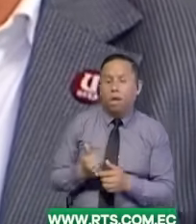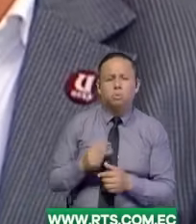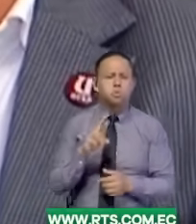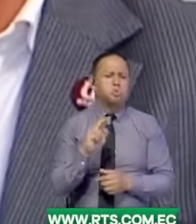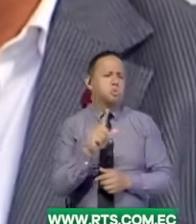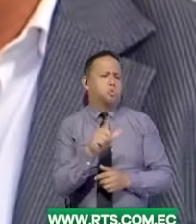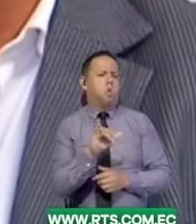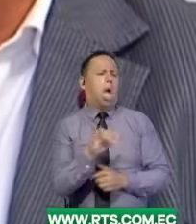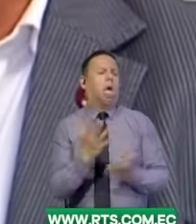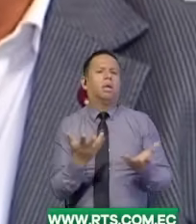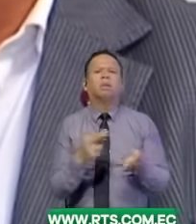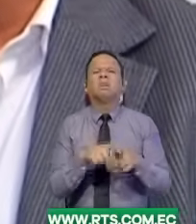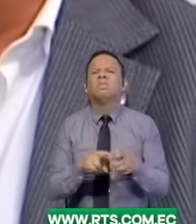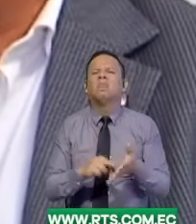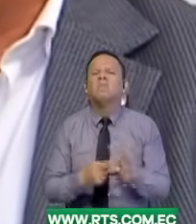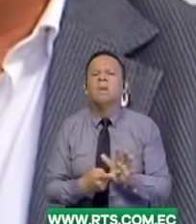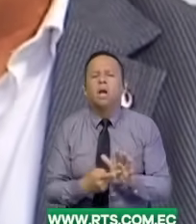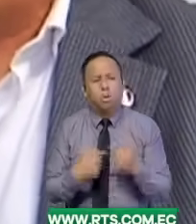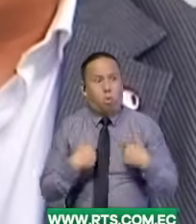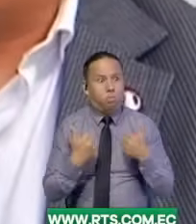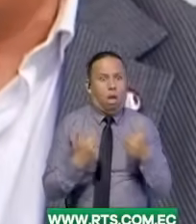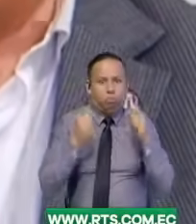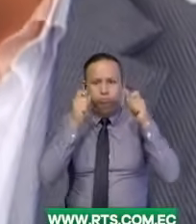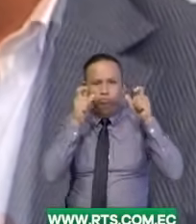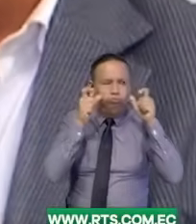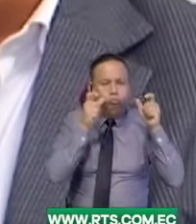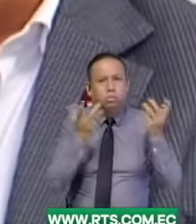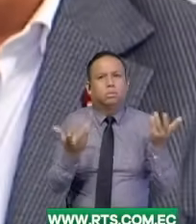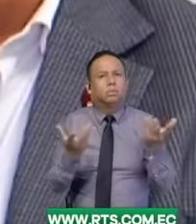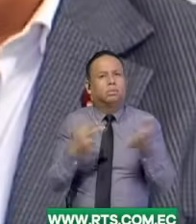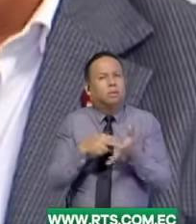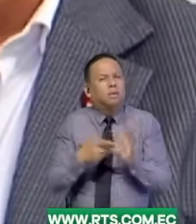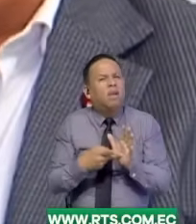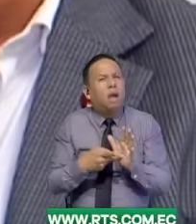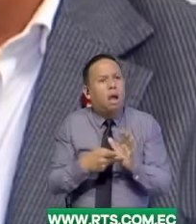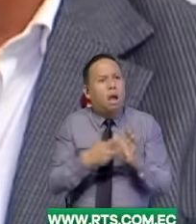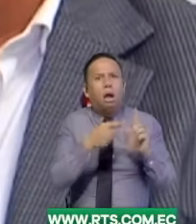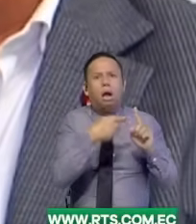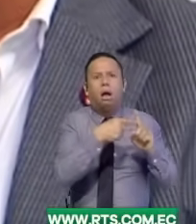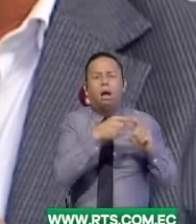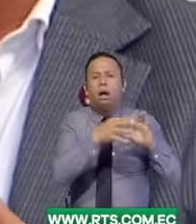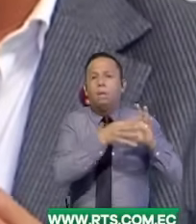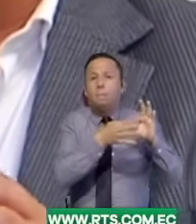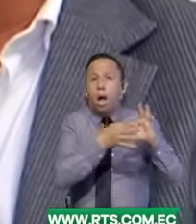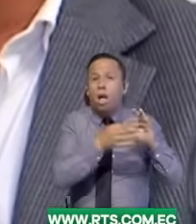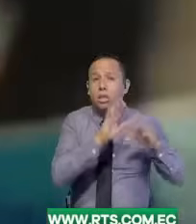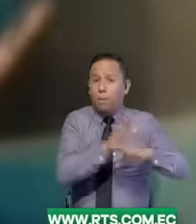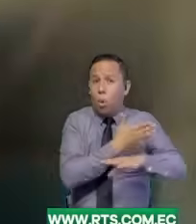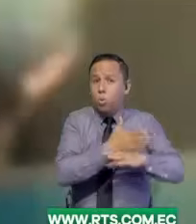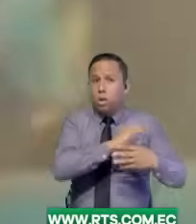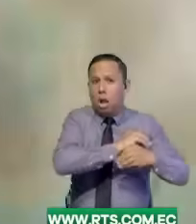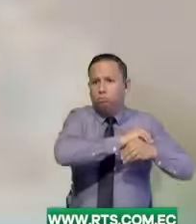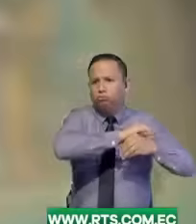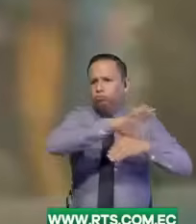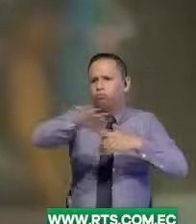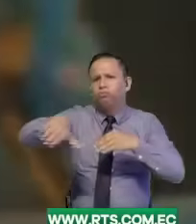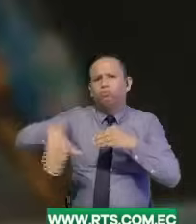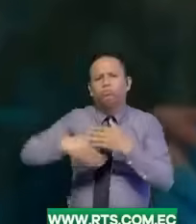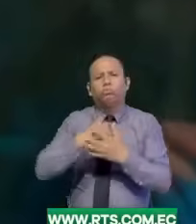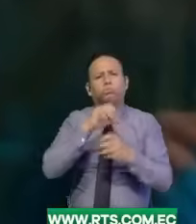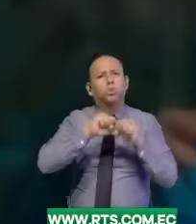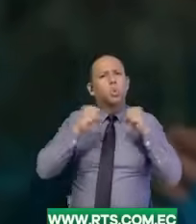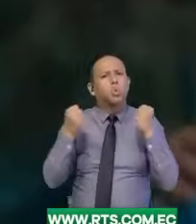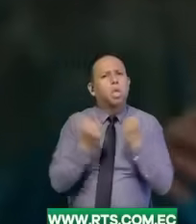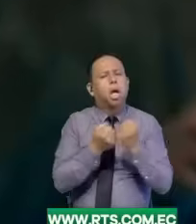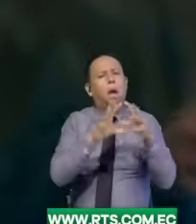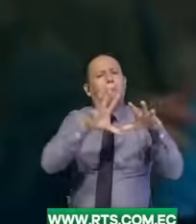ando atento, ando prendido. Entonces, mire cómo este tipo de géneros pueden inducir en una sociedad. De ahí